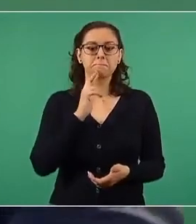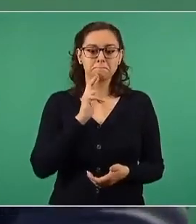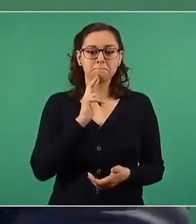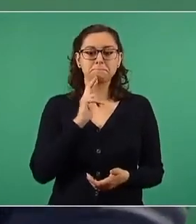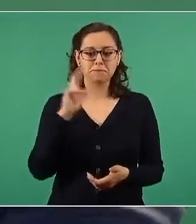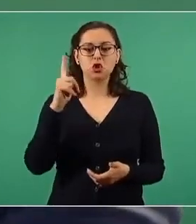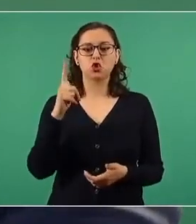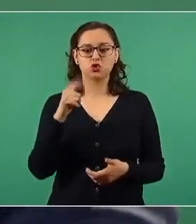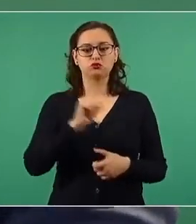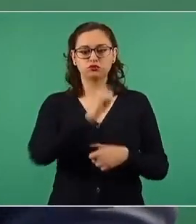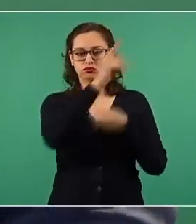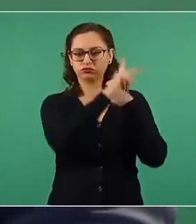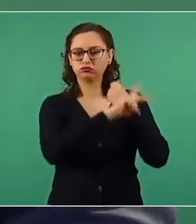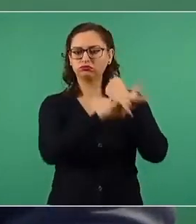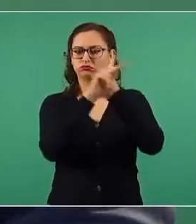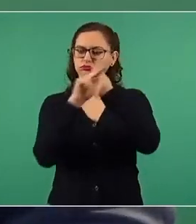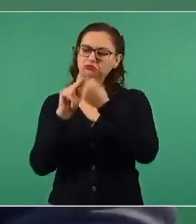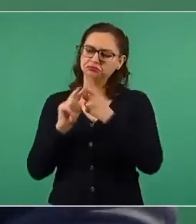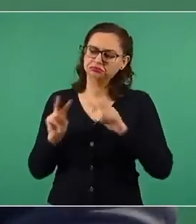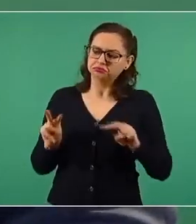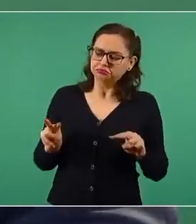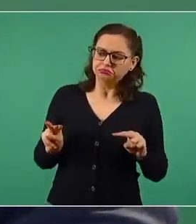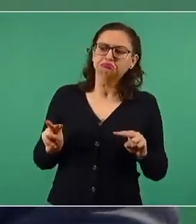en el mundo.